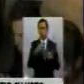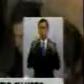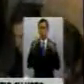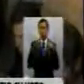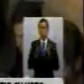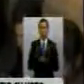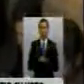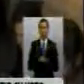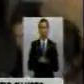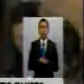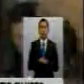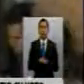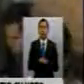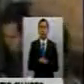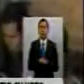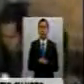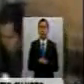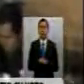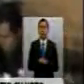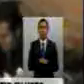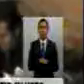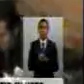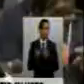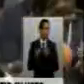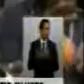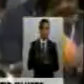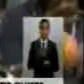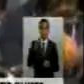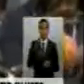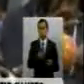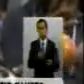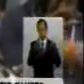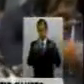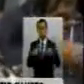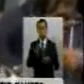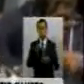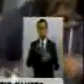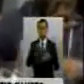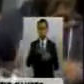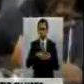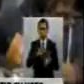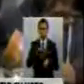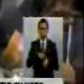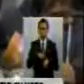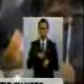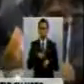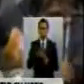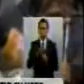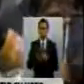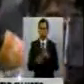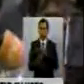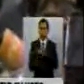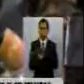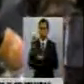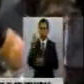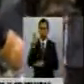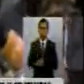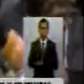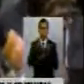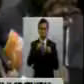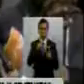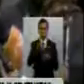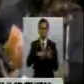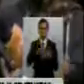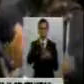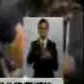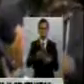agradecer. Vicepresidente, ¿hace la invitación para que todos los... Sí, que vayan, que vengan a votar. Hay suficiente tiempo, la mañana y en la tarde, para